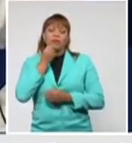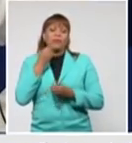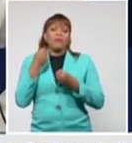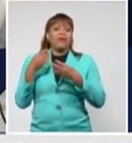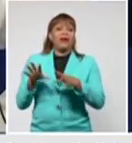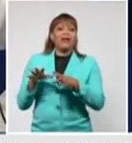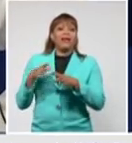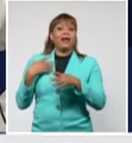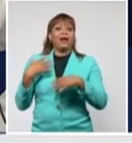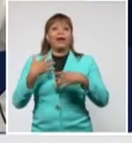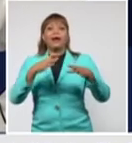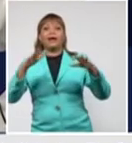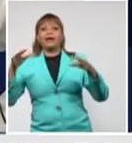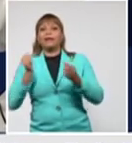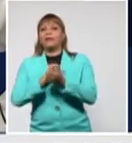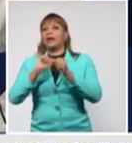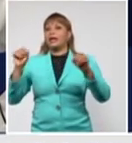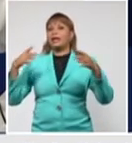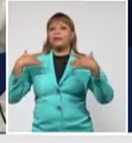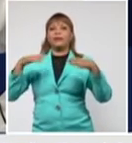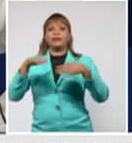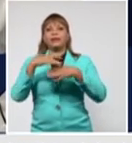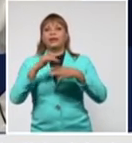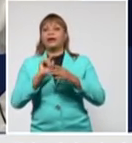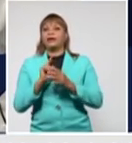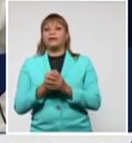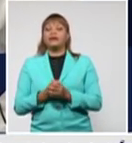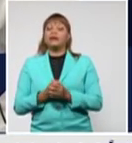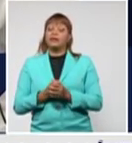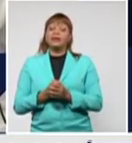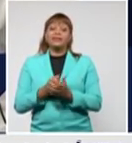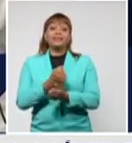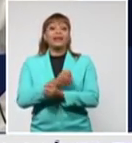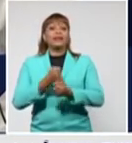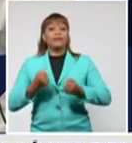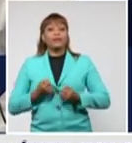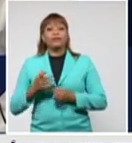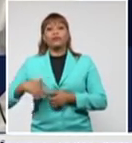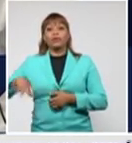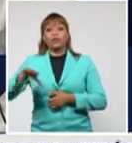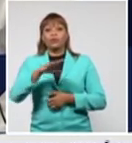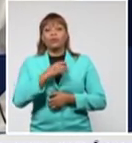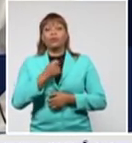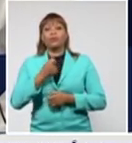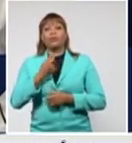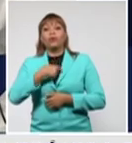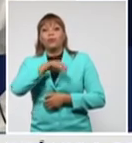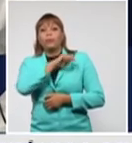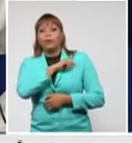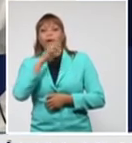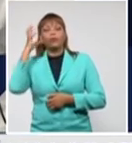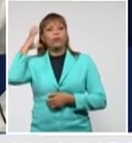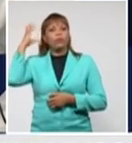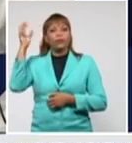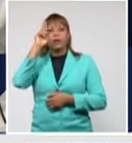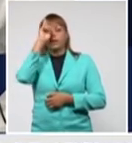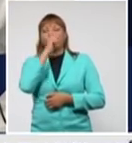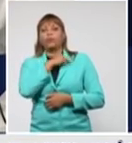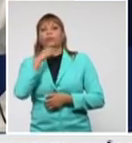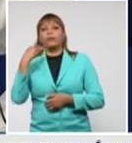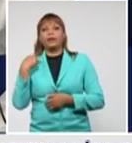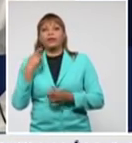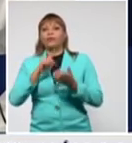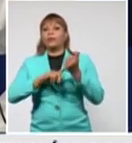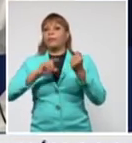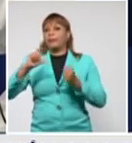mano lo que con tanto sacrificio de nuestro gobierno, de nuestro partido,